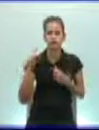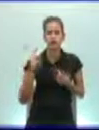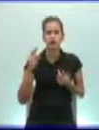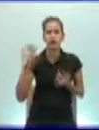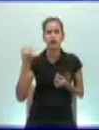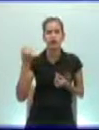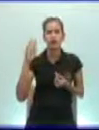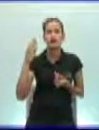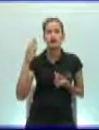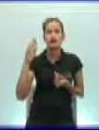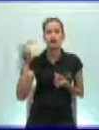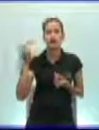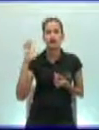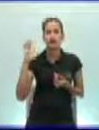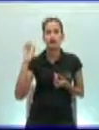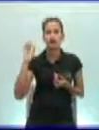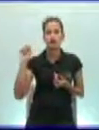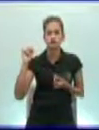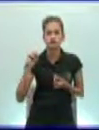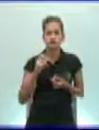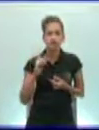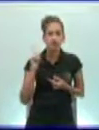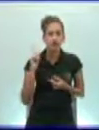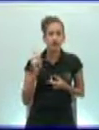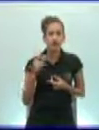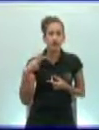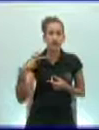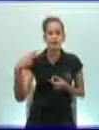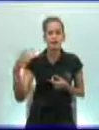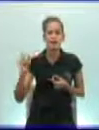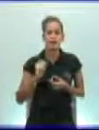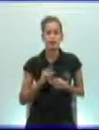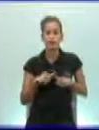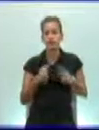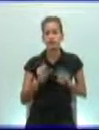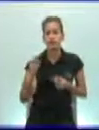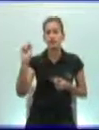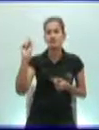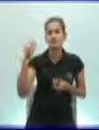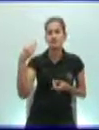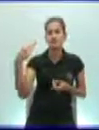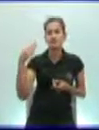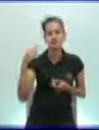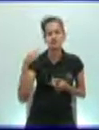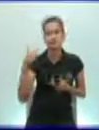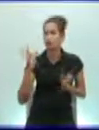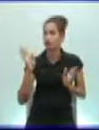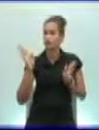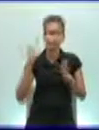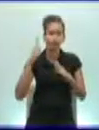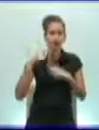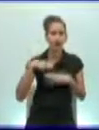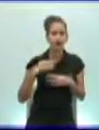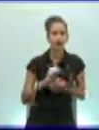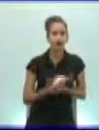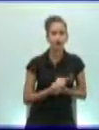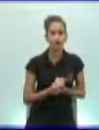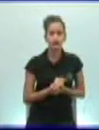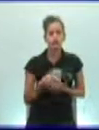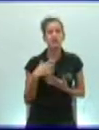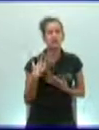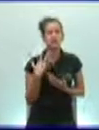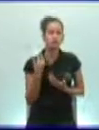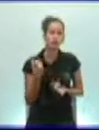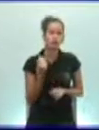barracón, por supuesto, es el predicado, porque en este caso el sujeto está omitido, sujeto omitido, él. ¿Cuál es el núcleo